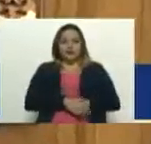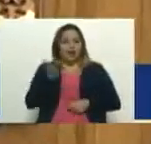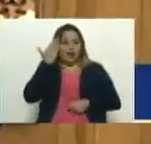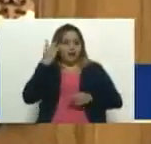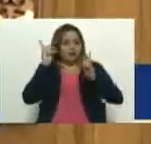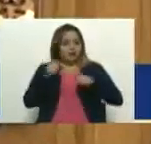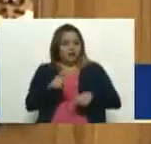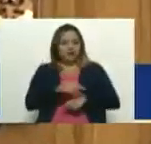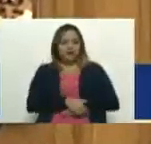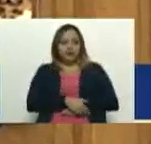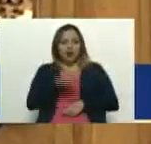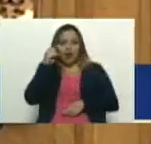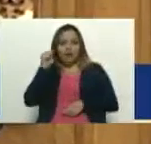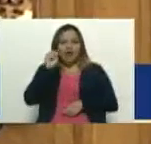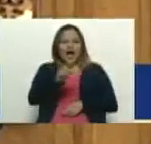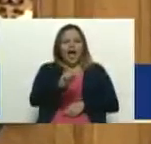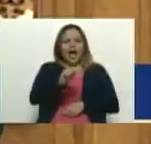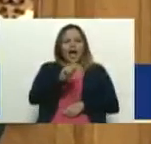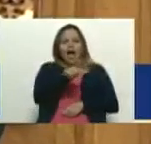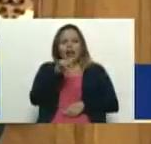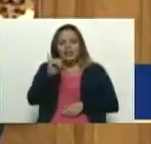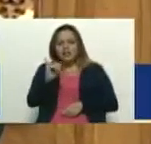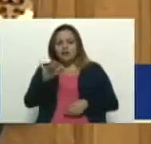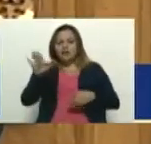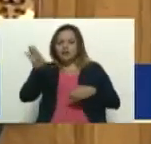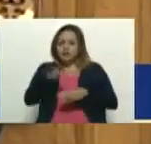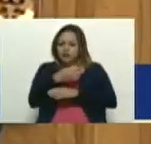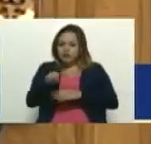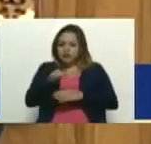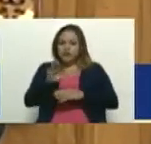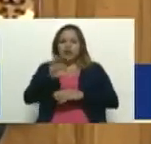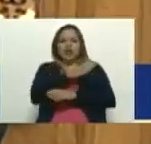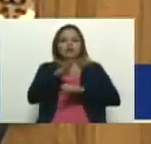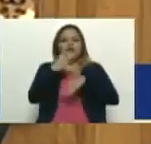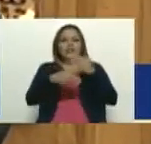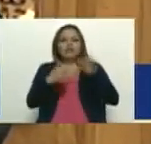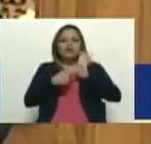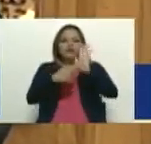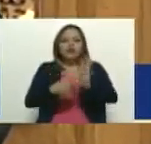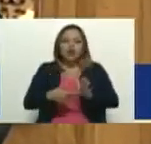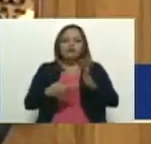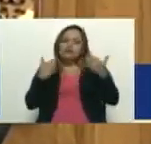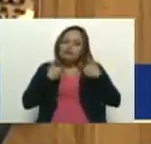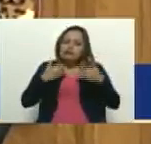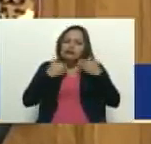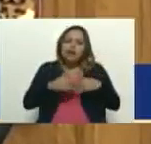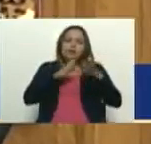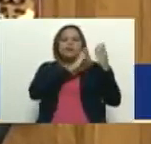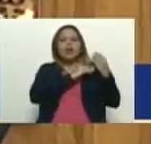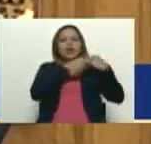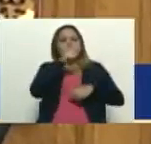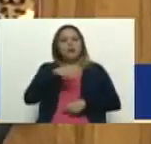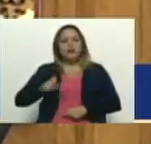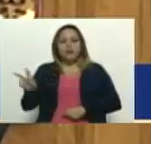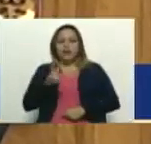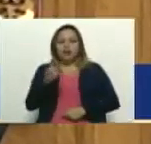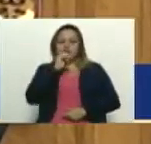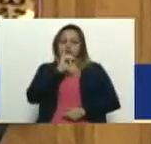Considerando que Ali Primera mostró en sus canciones el sufrimiento y la esperanza del pueblo venezolano, denunciando la